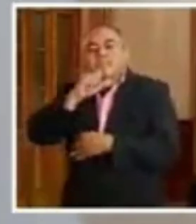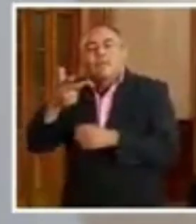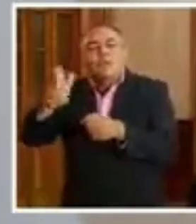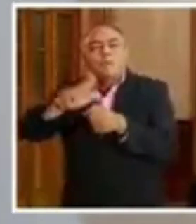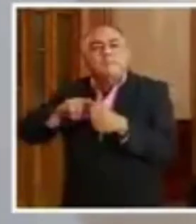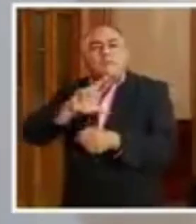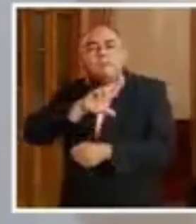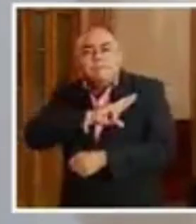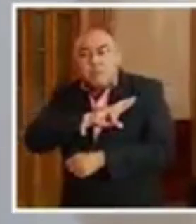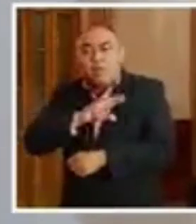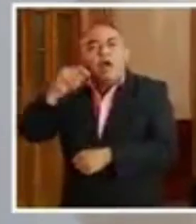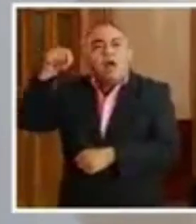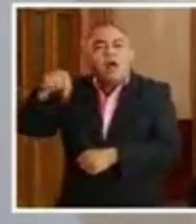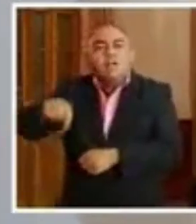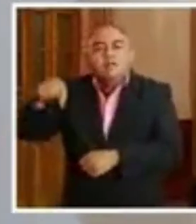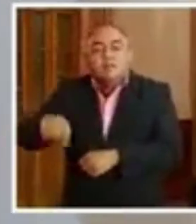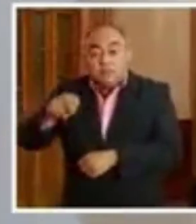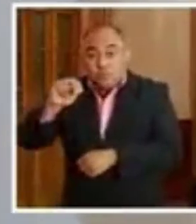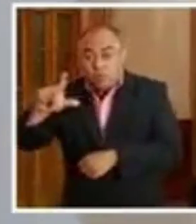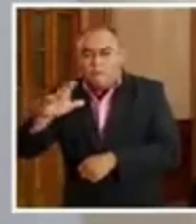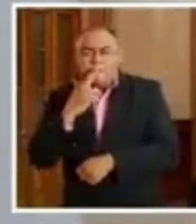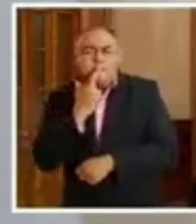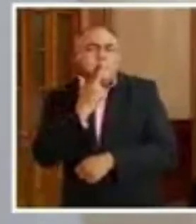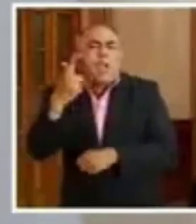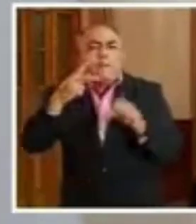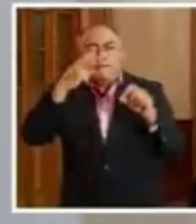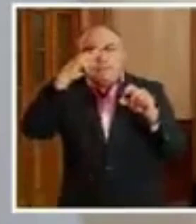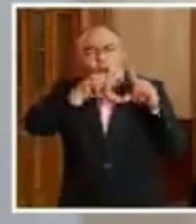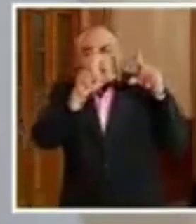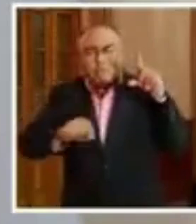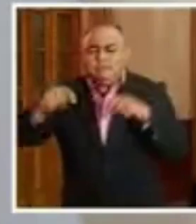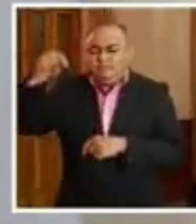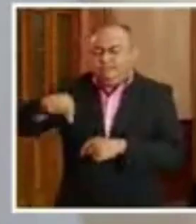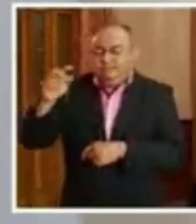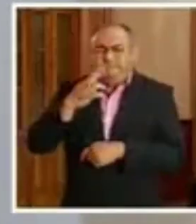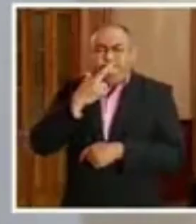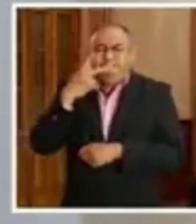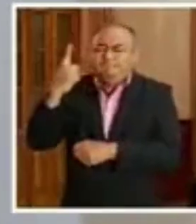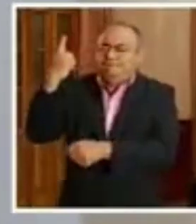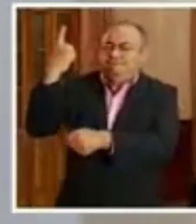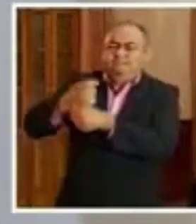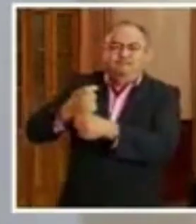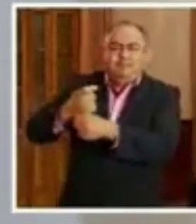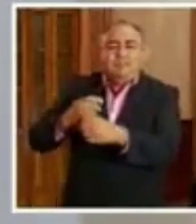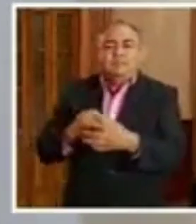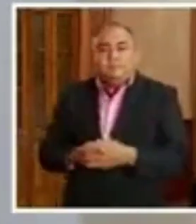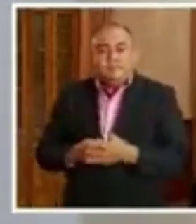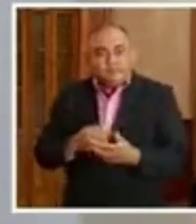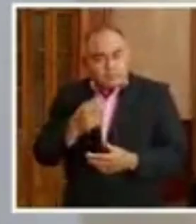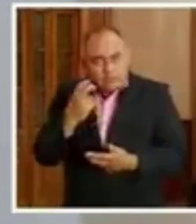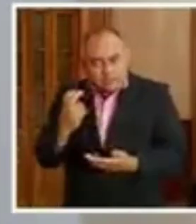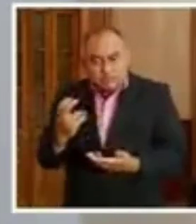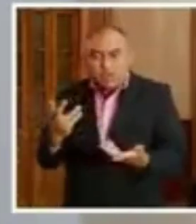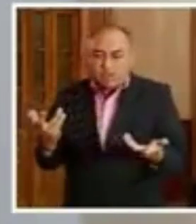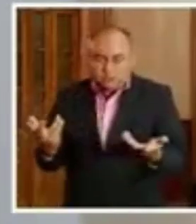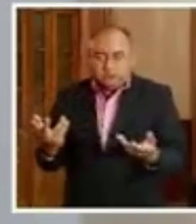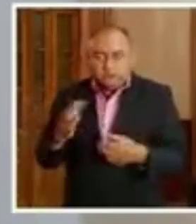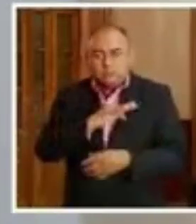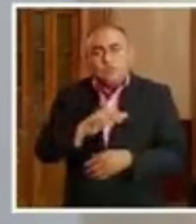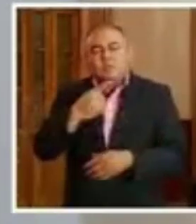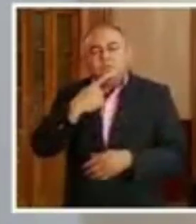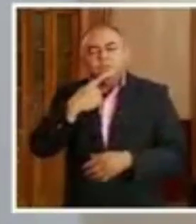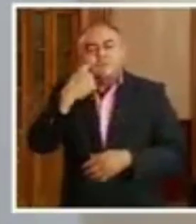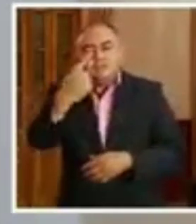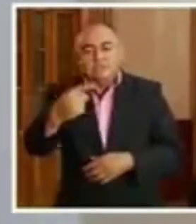el mejor de México, es que hoy podemos dar este paso y poner el ejemplo a todo